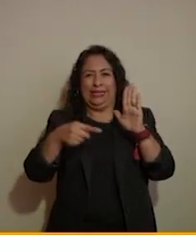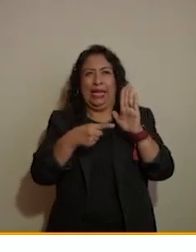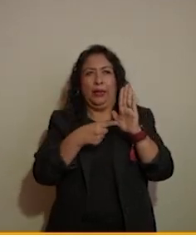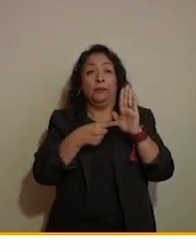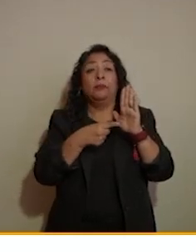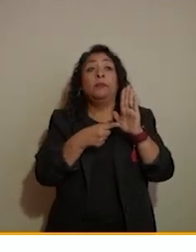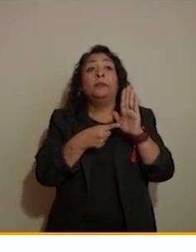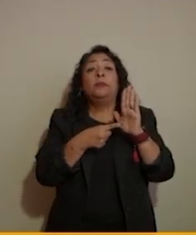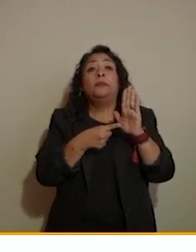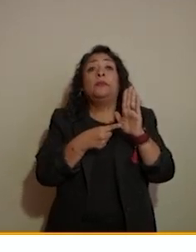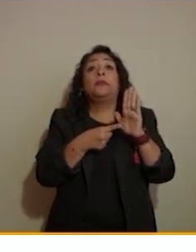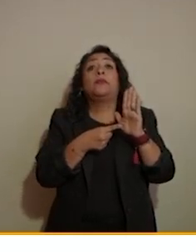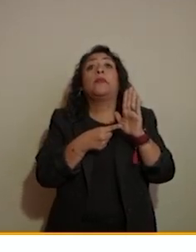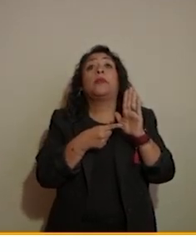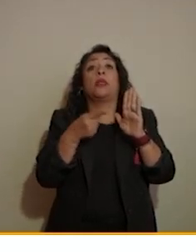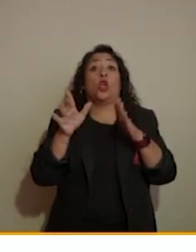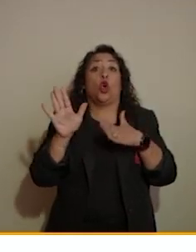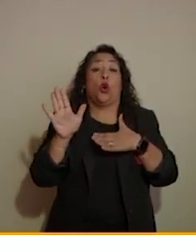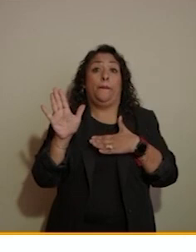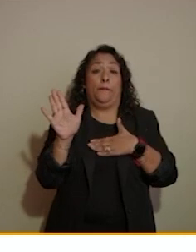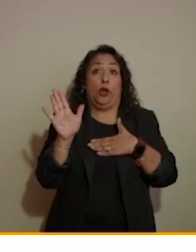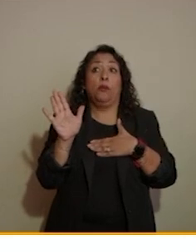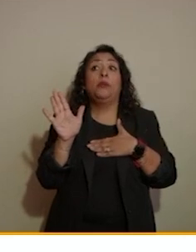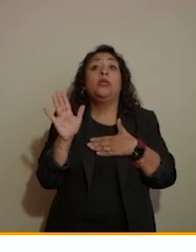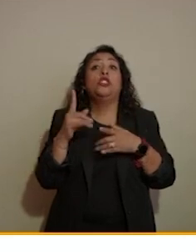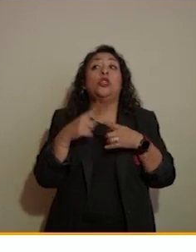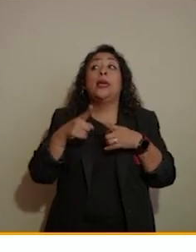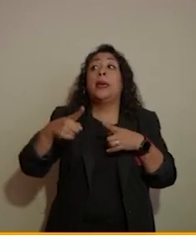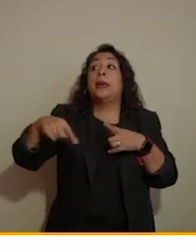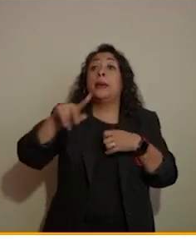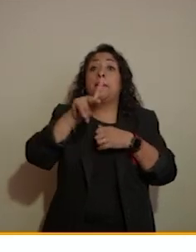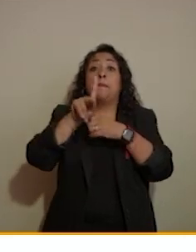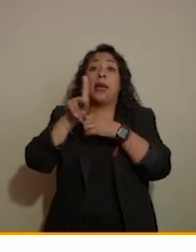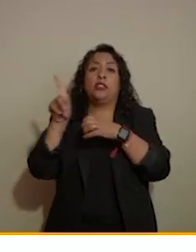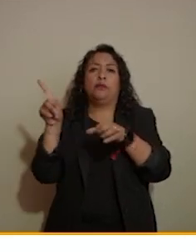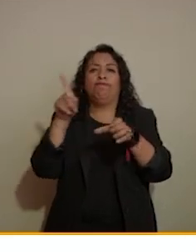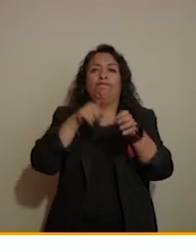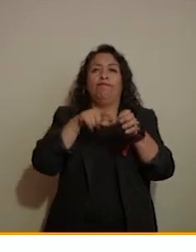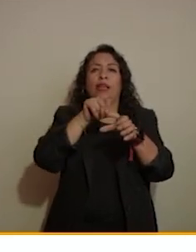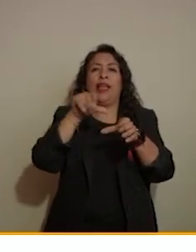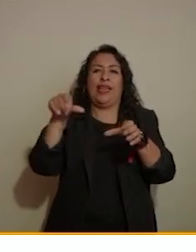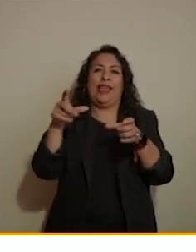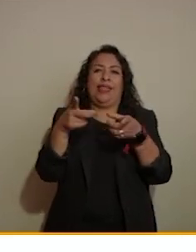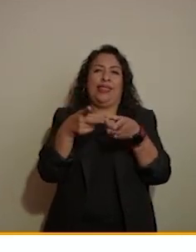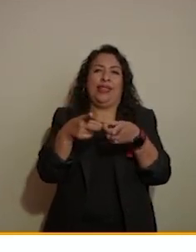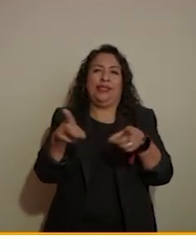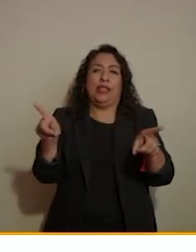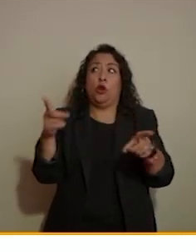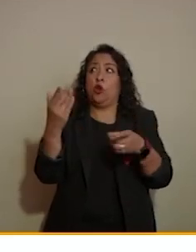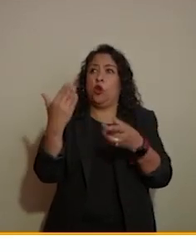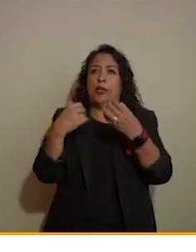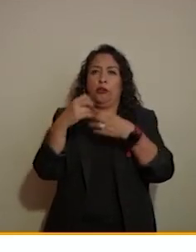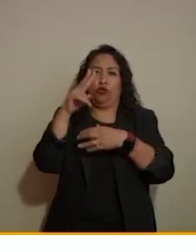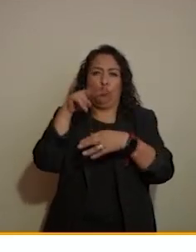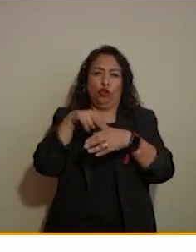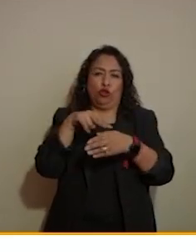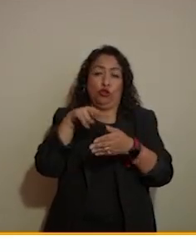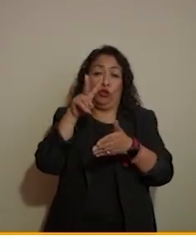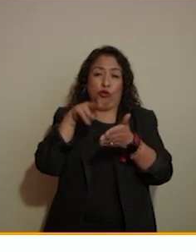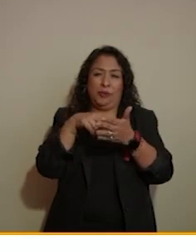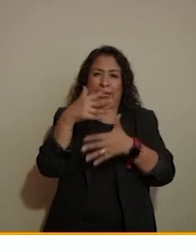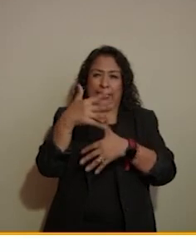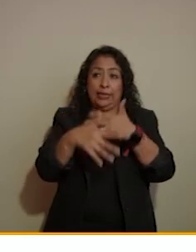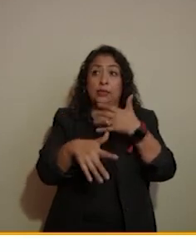es el compromiso que adquirieron los países en torno al desarrollo en 2015, hay